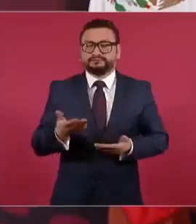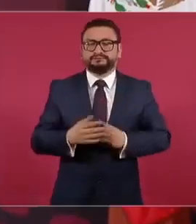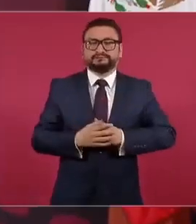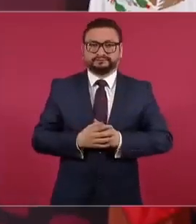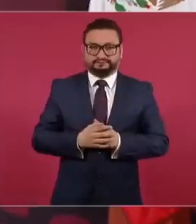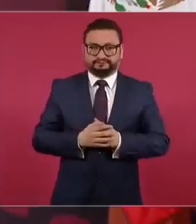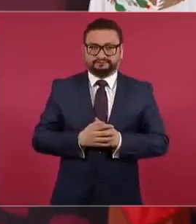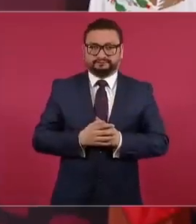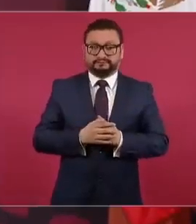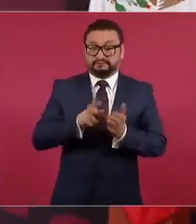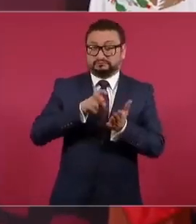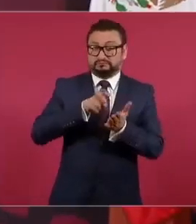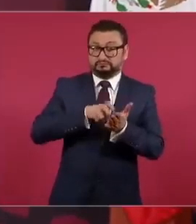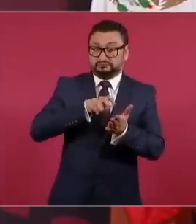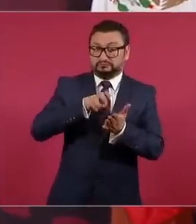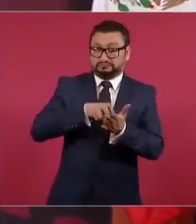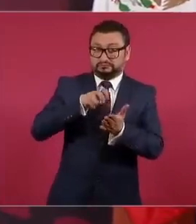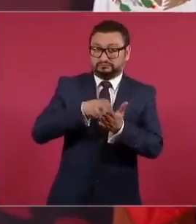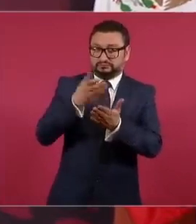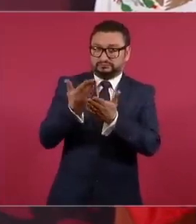la reforma que estamos